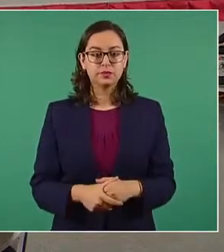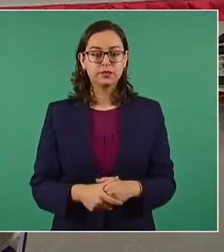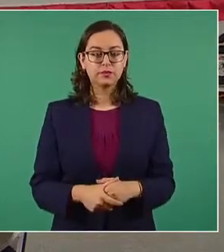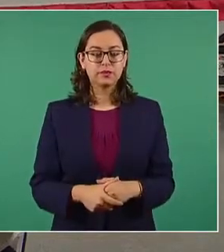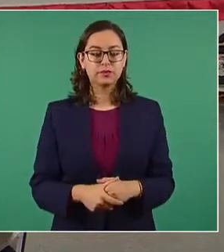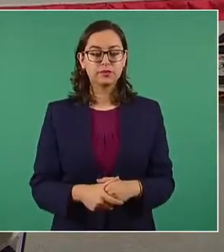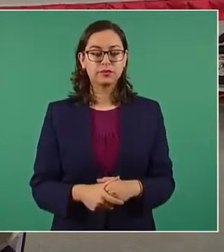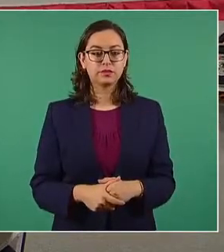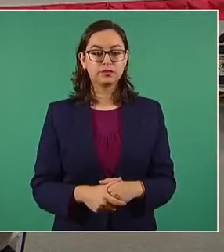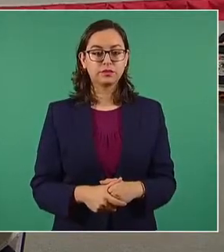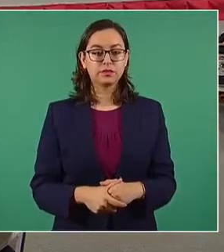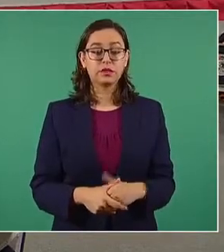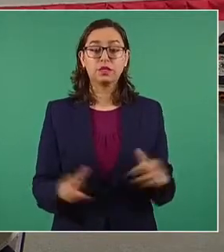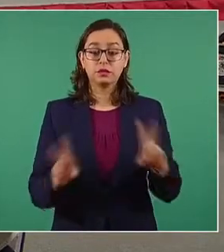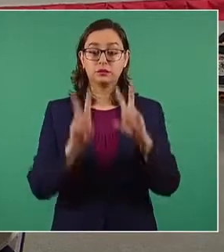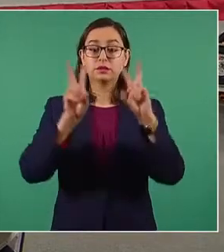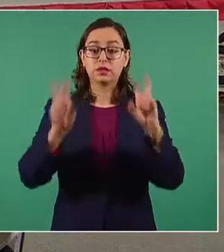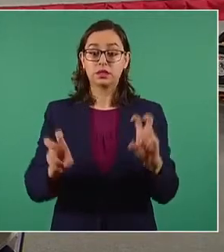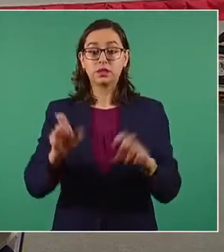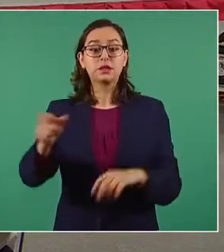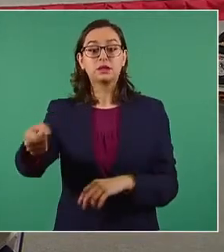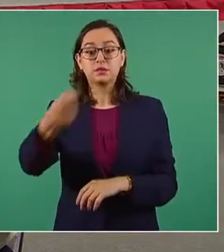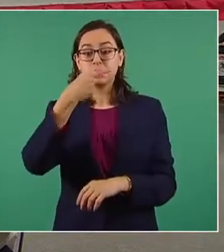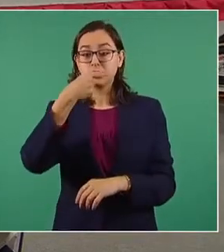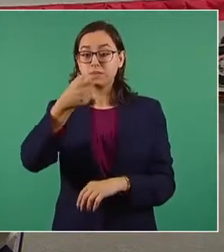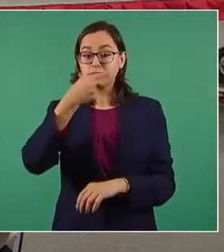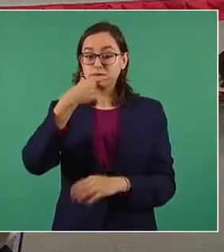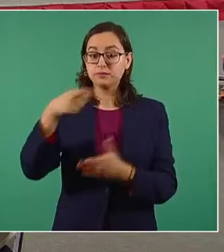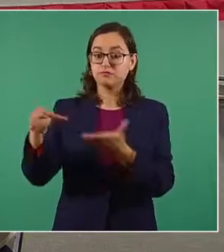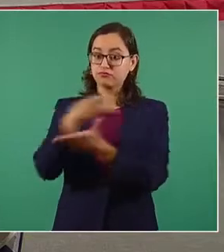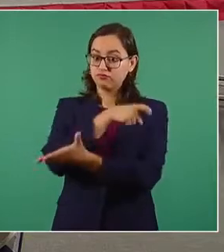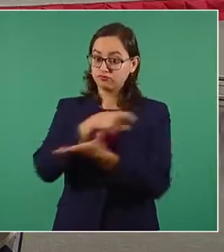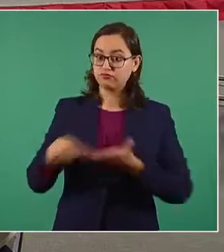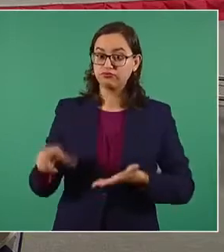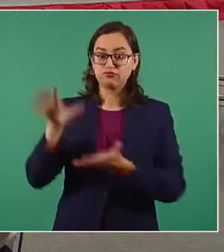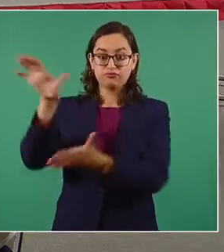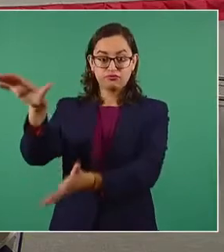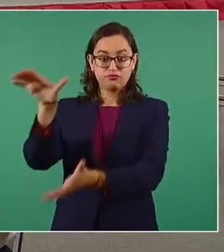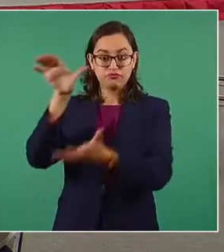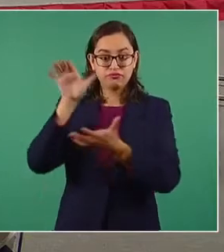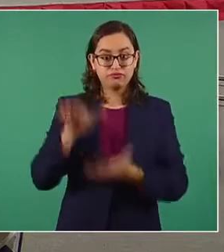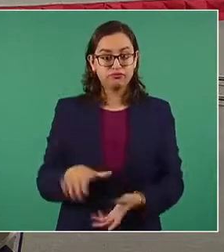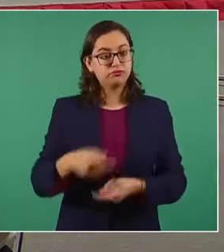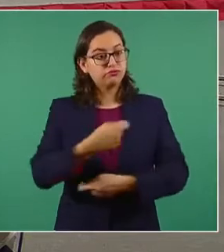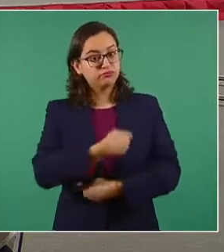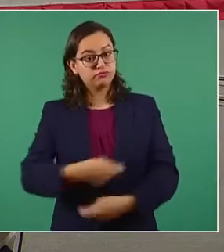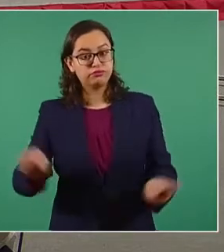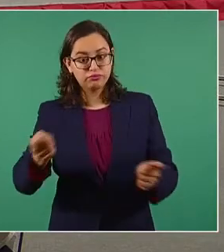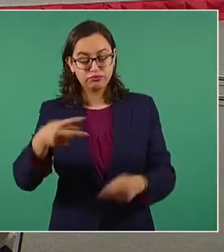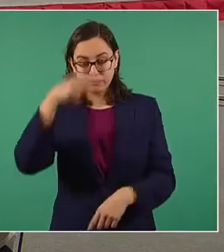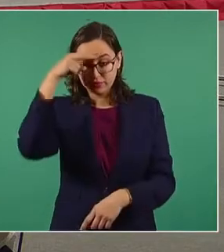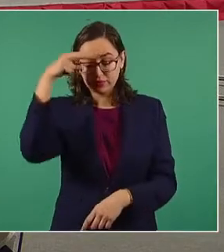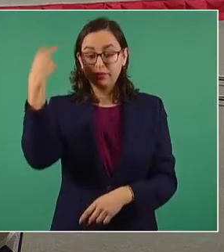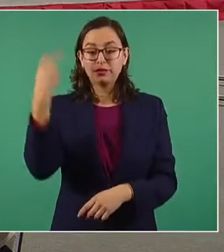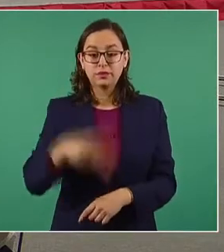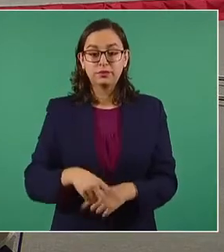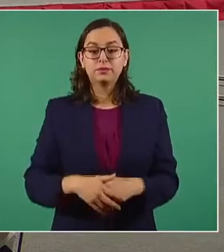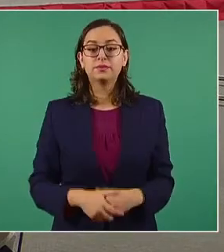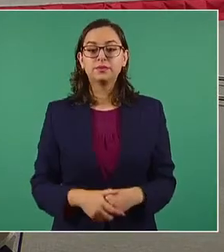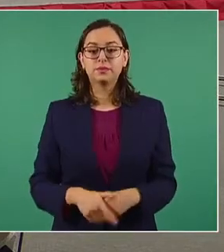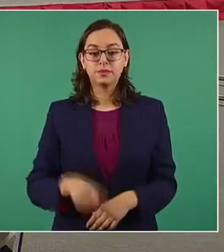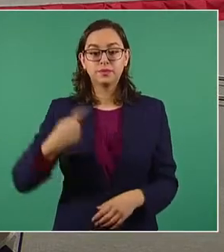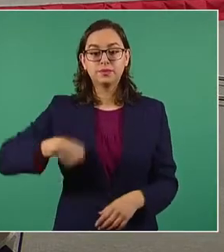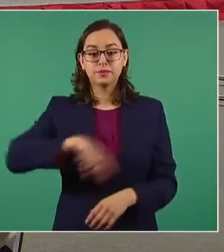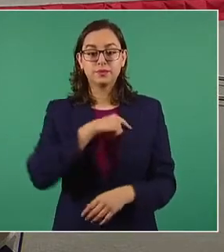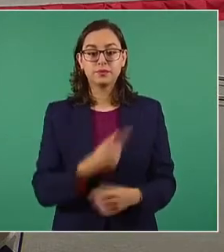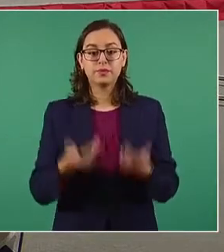Hoy actualizamos el tema de los medicamentos adquiridos por el sector salud para nuestra población. Lo hemos notificado sobre